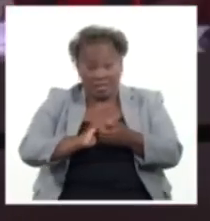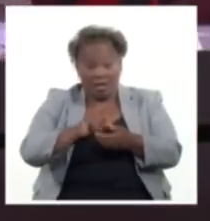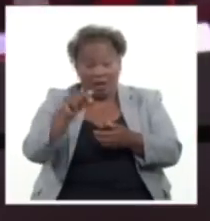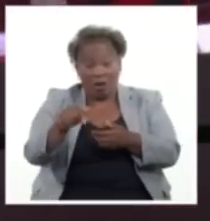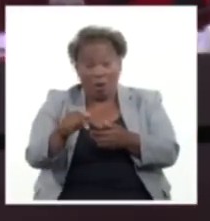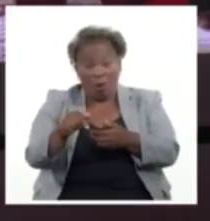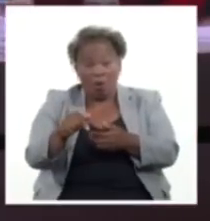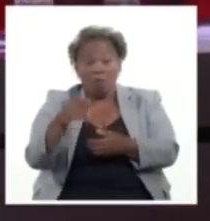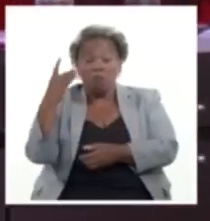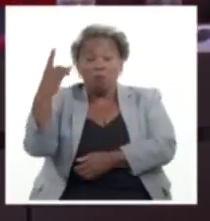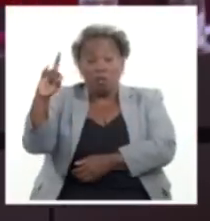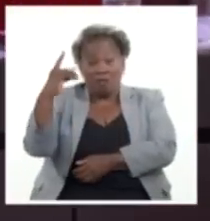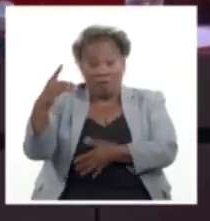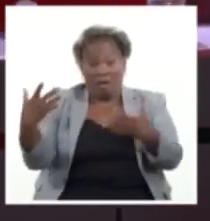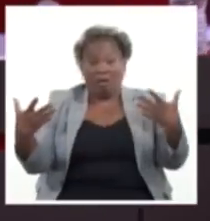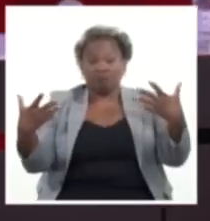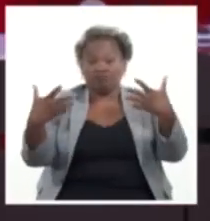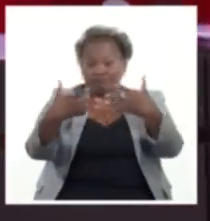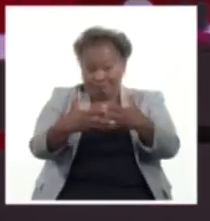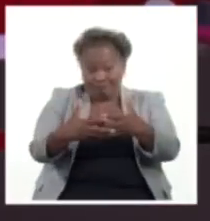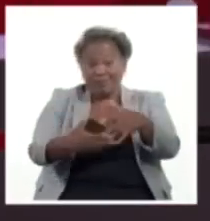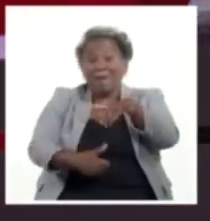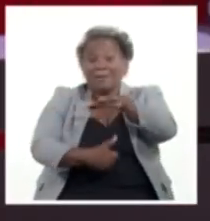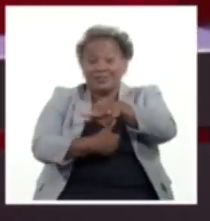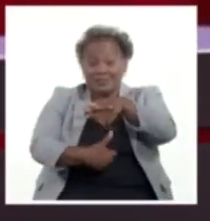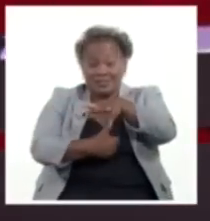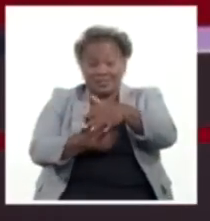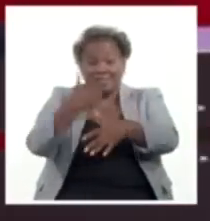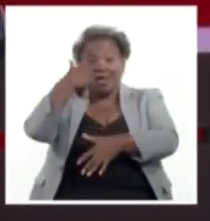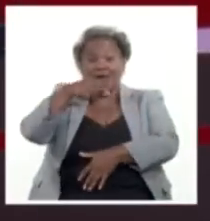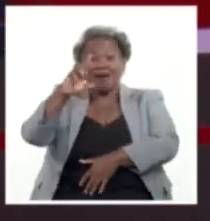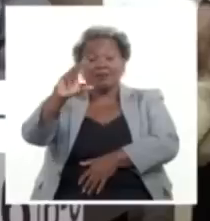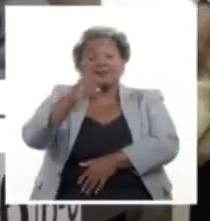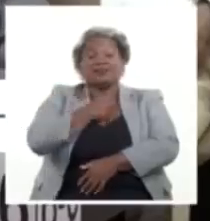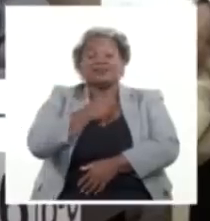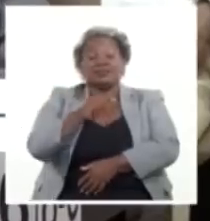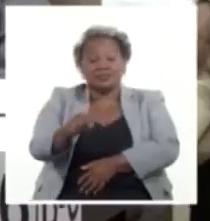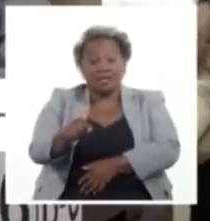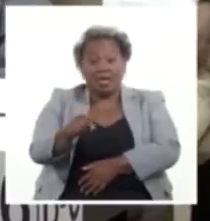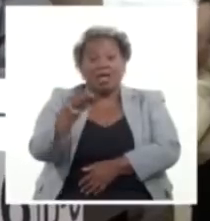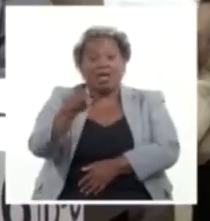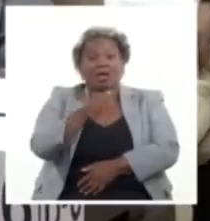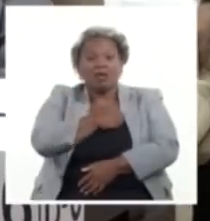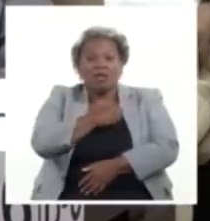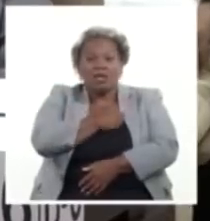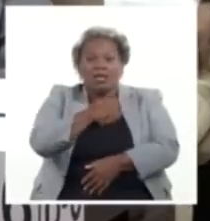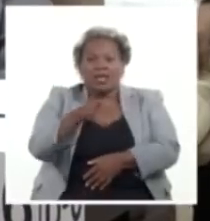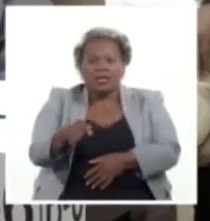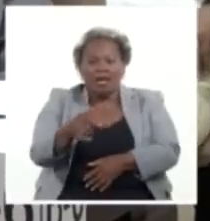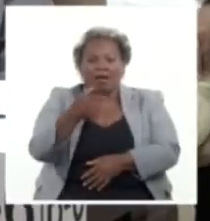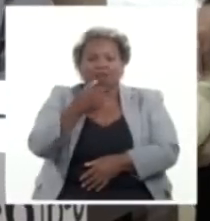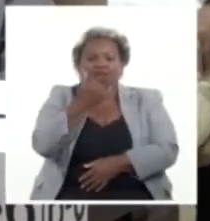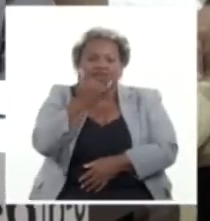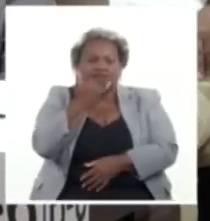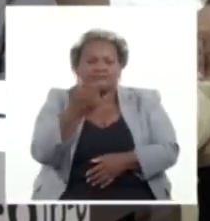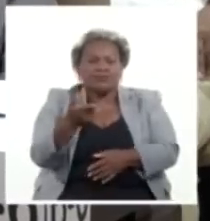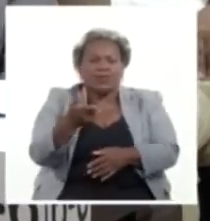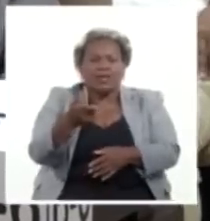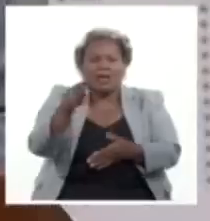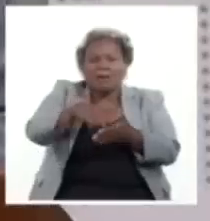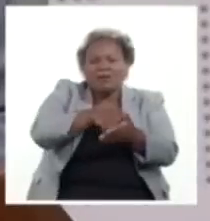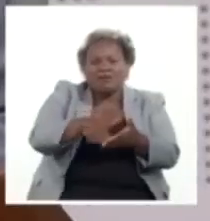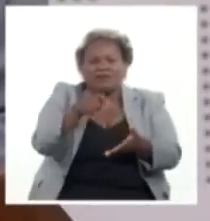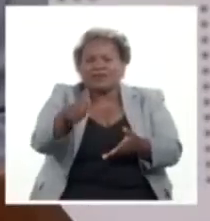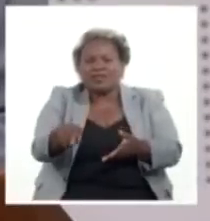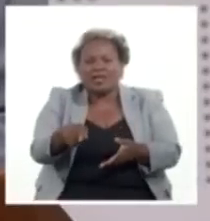Plurinacional de Bolivia y su presidente Luis Arce frente a los intentos de desestabilización promovidos y orquestados